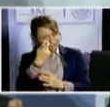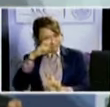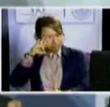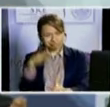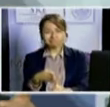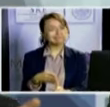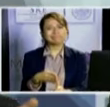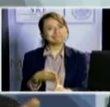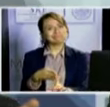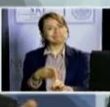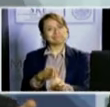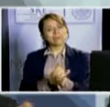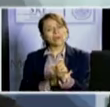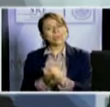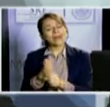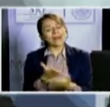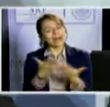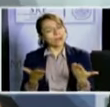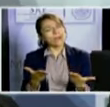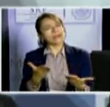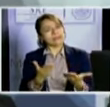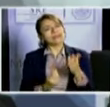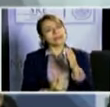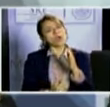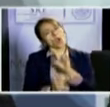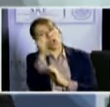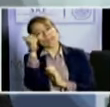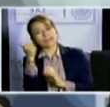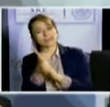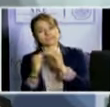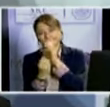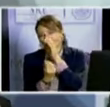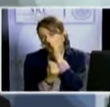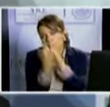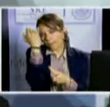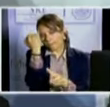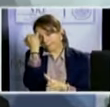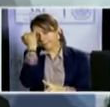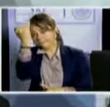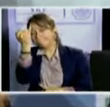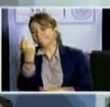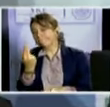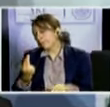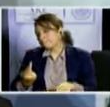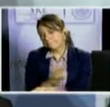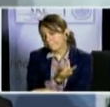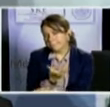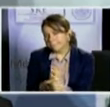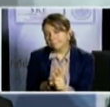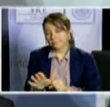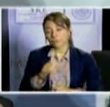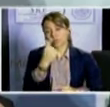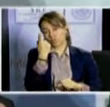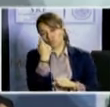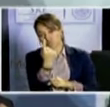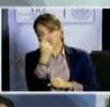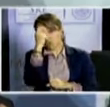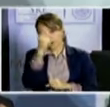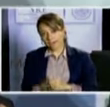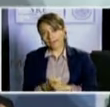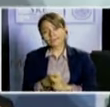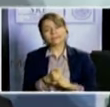de eso hay nuevos fenómenos. Un fenómeno elemental, un fenómeno evidente es el del surgimiento